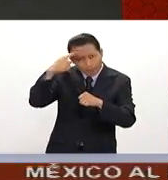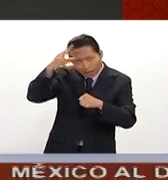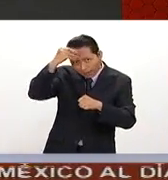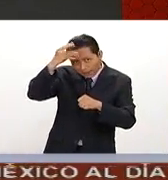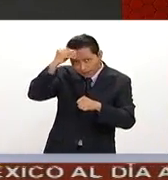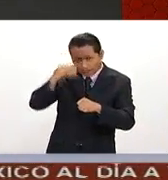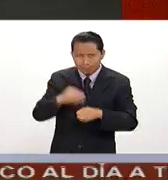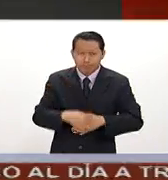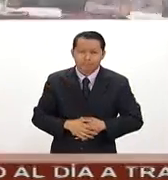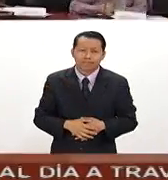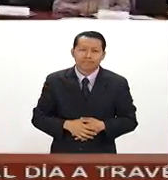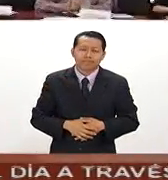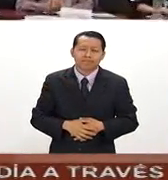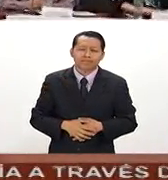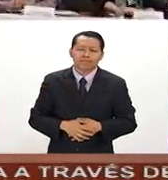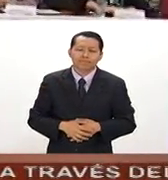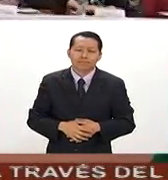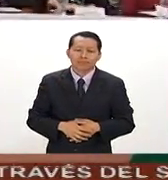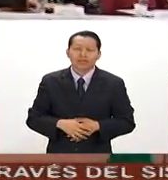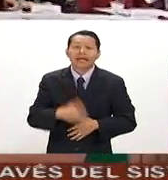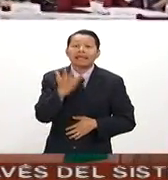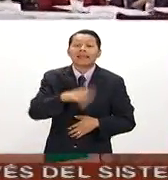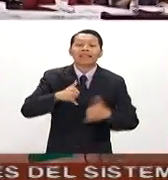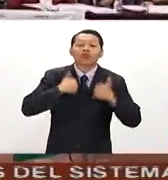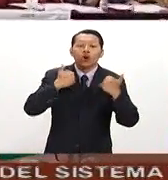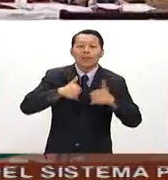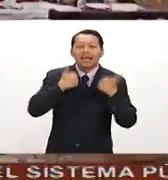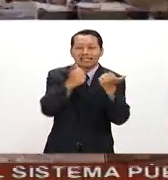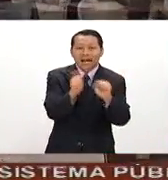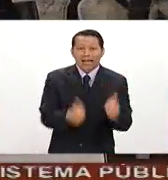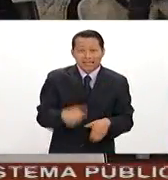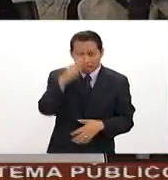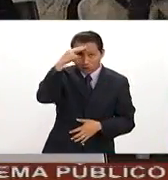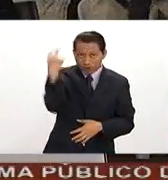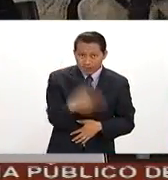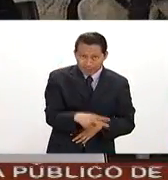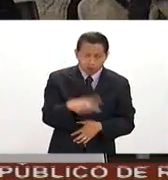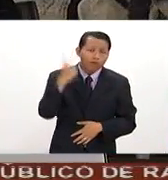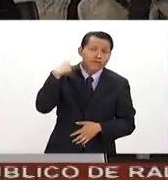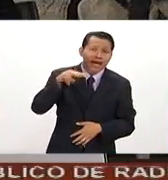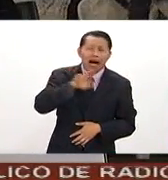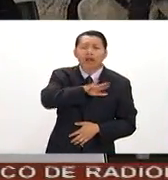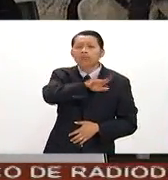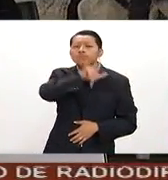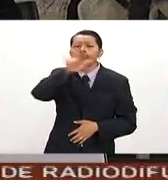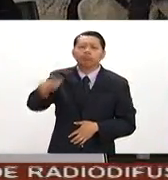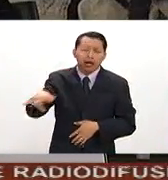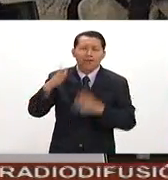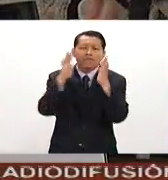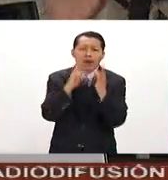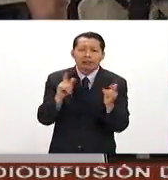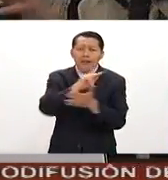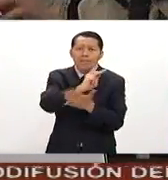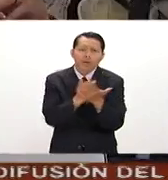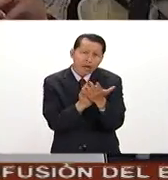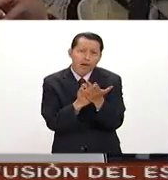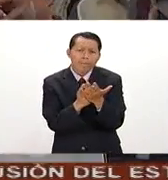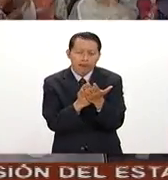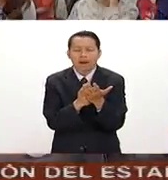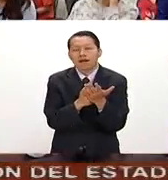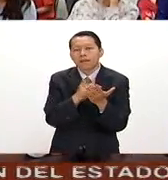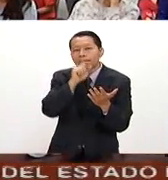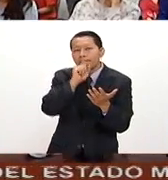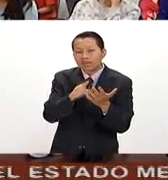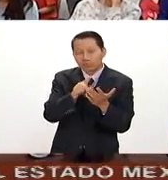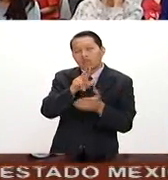usted. 10 jóvenes artesanos de México viajaron a Francia a través del programa Vaivémonos